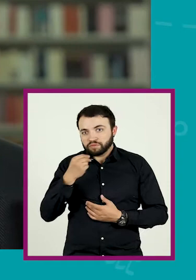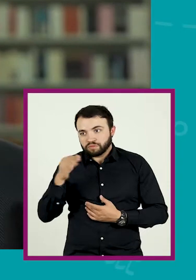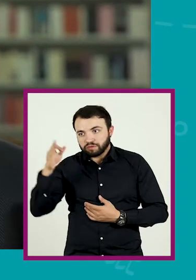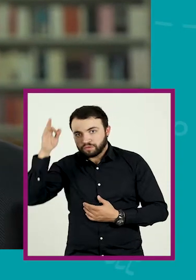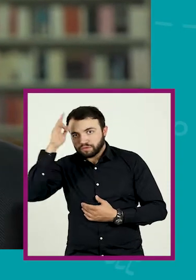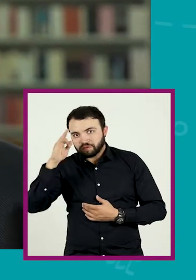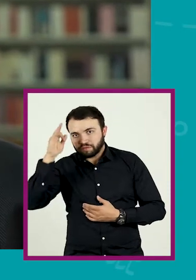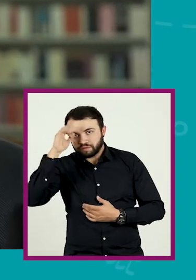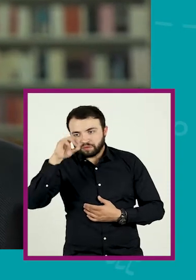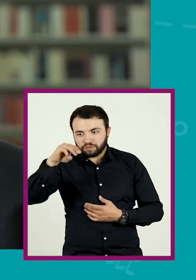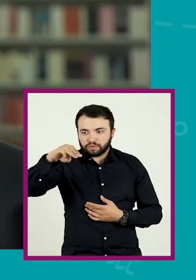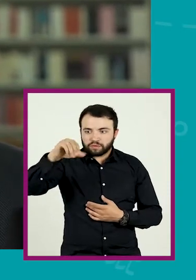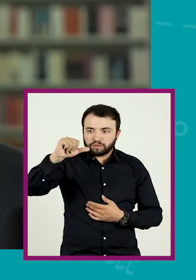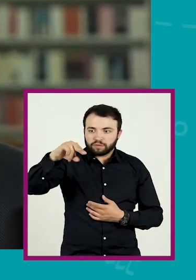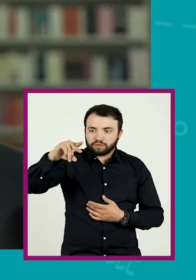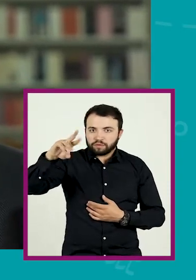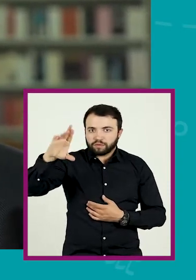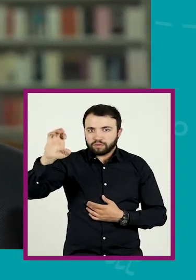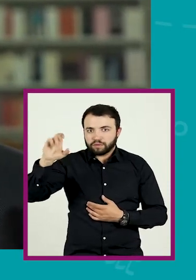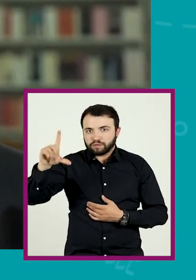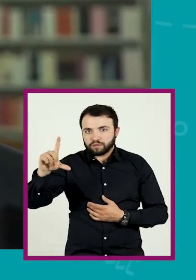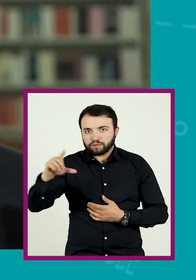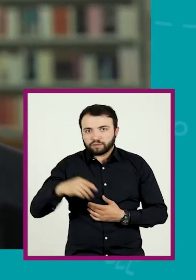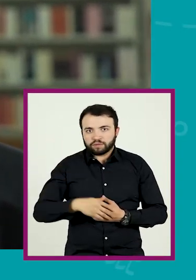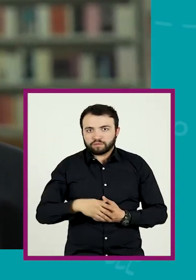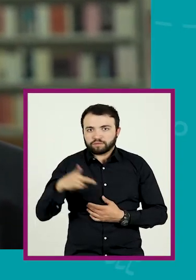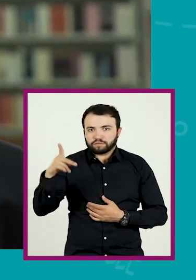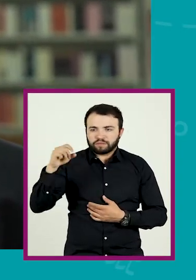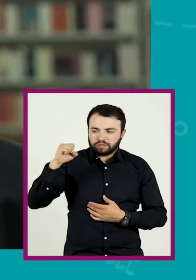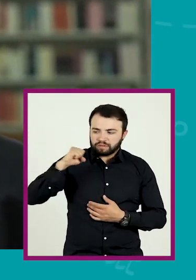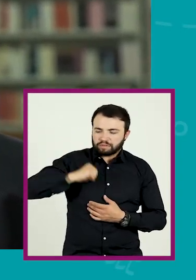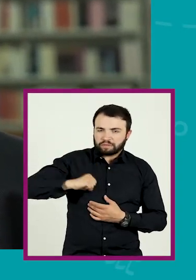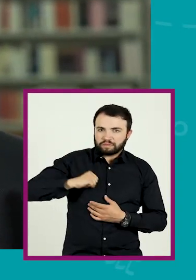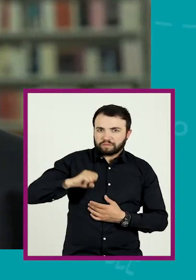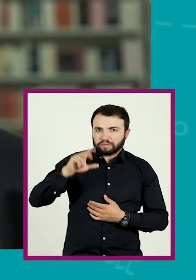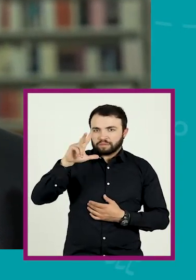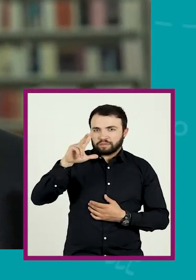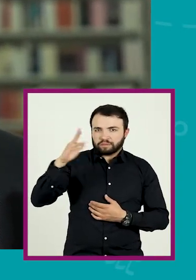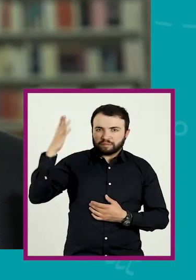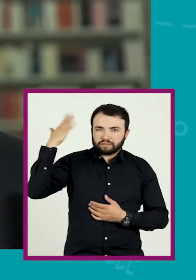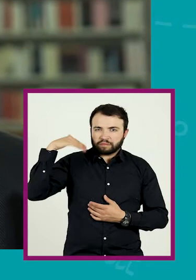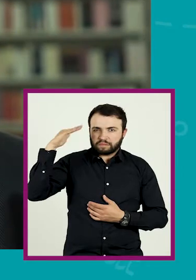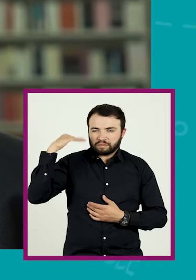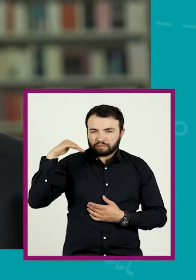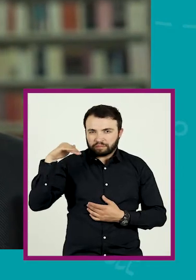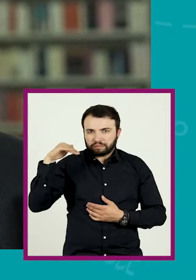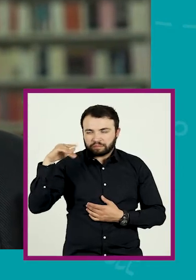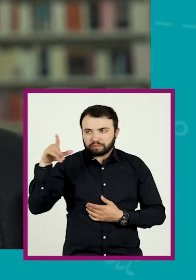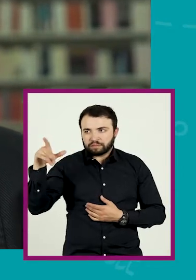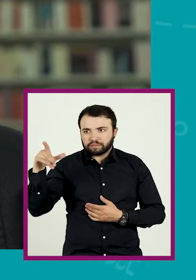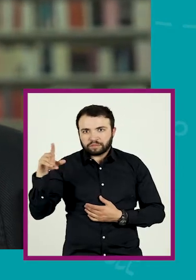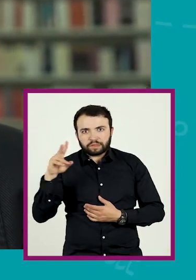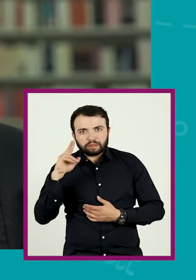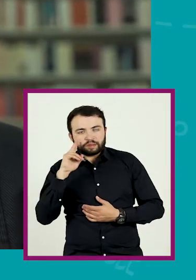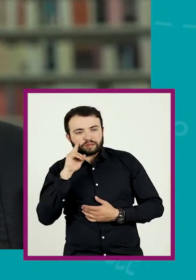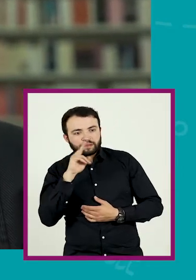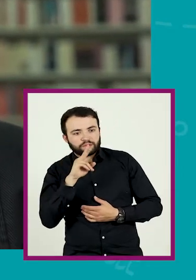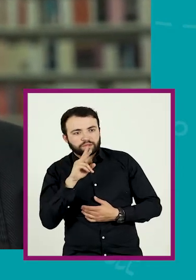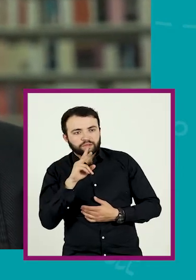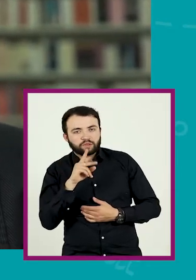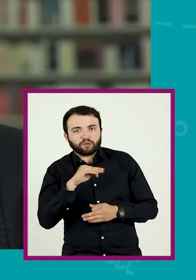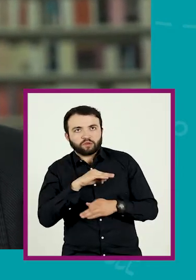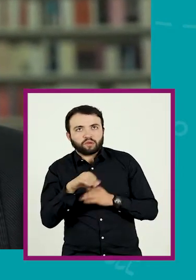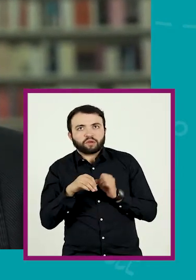gran filósofo alemán Immanuel Kant, del siglo XVIII, llamó pues, la atención sobre